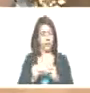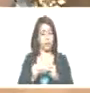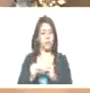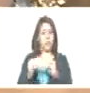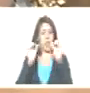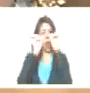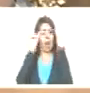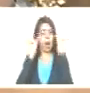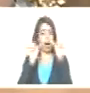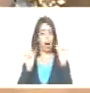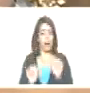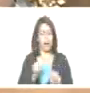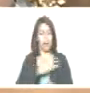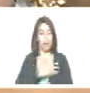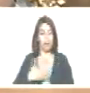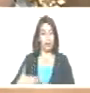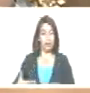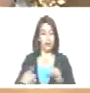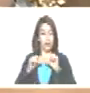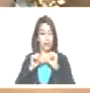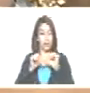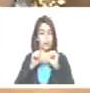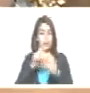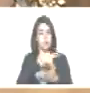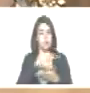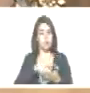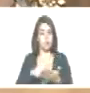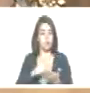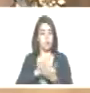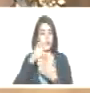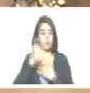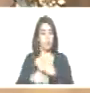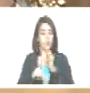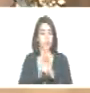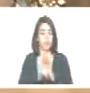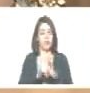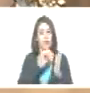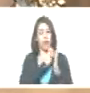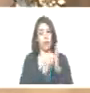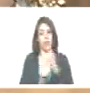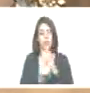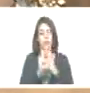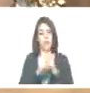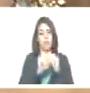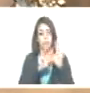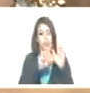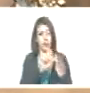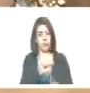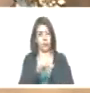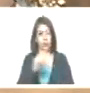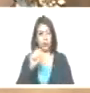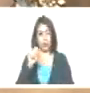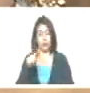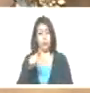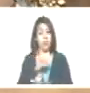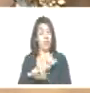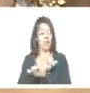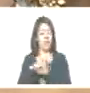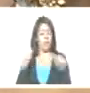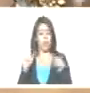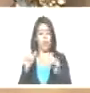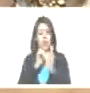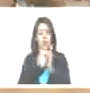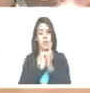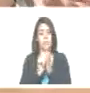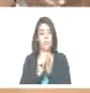ordenó dar continuidad a la lectura del proyecto de ley desde el artículo número 11. Una vez culminado el articulado,